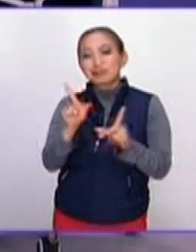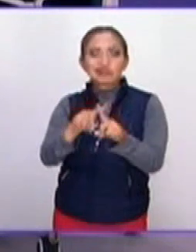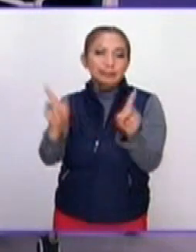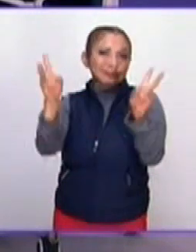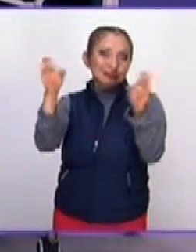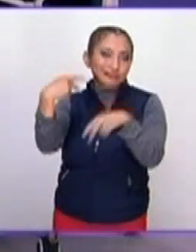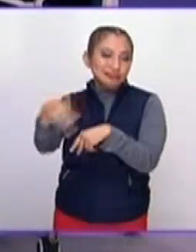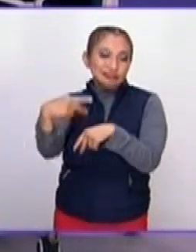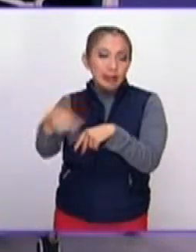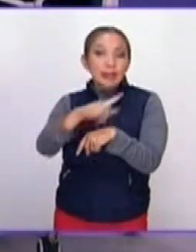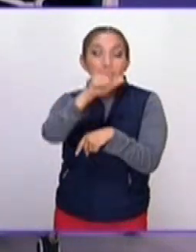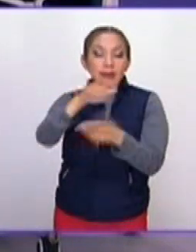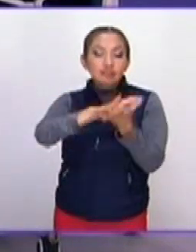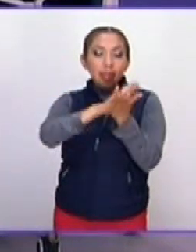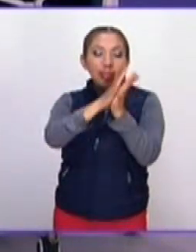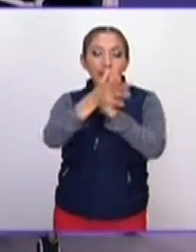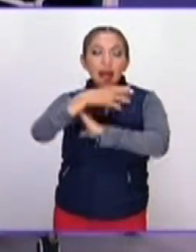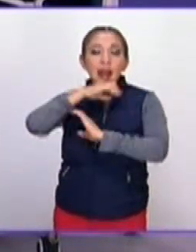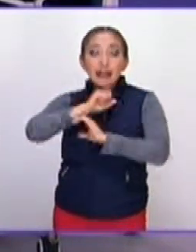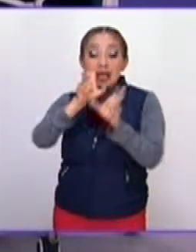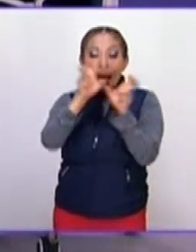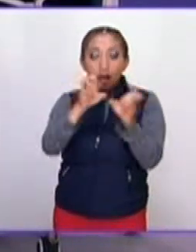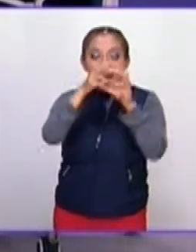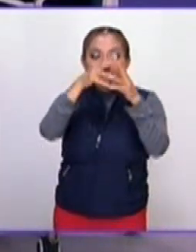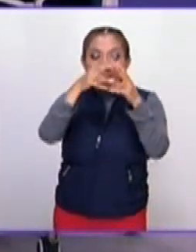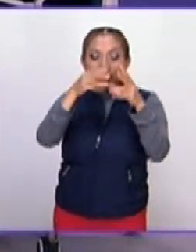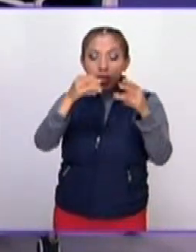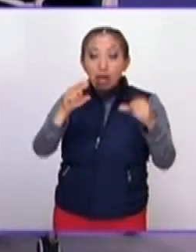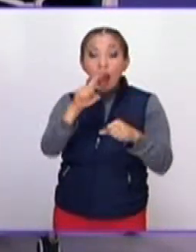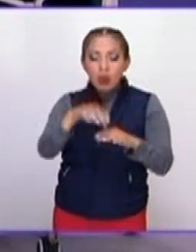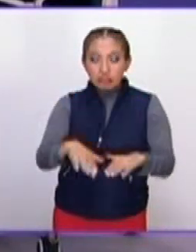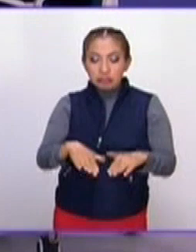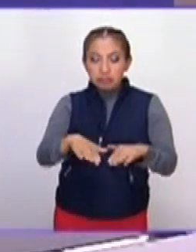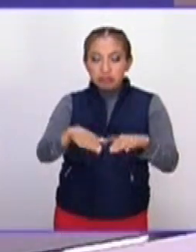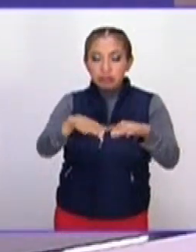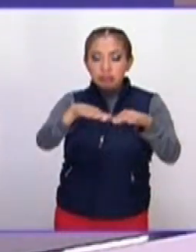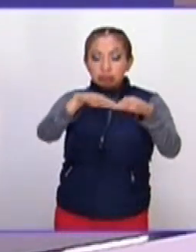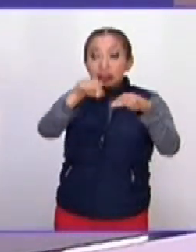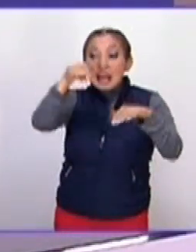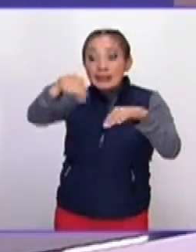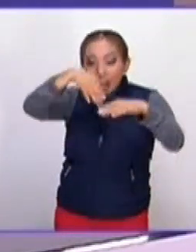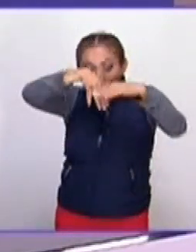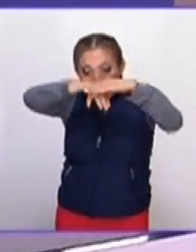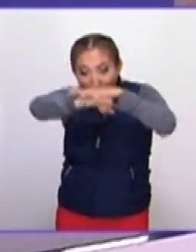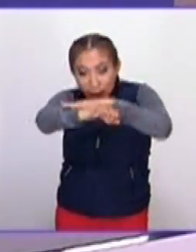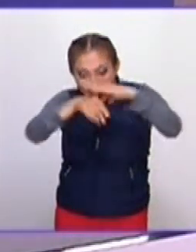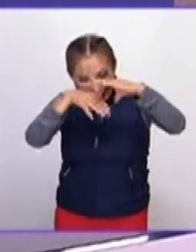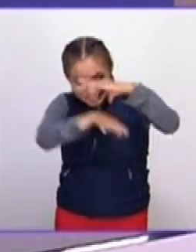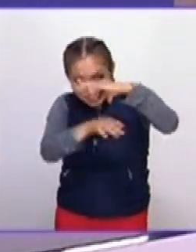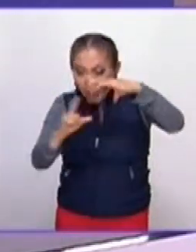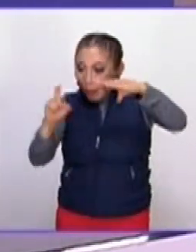diversas, y luego viene un calentamiento y se derrite el hielo y sube el nivel del agua. Entonces esas cavernas se convierten en